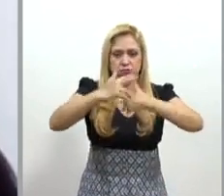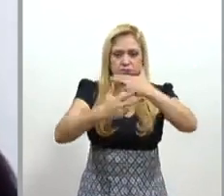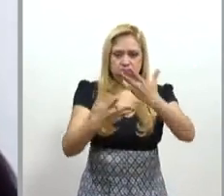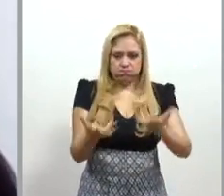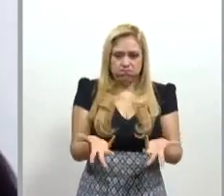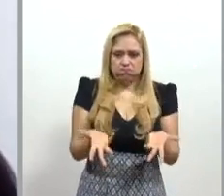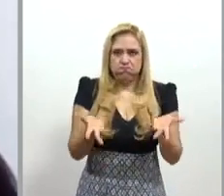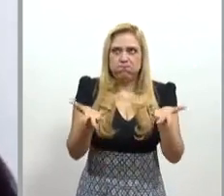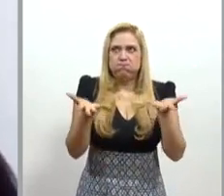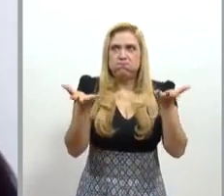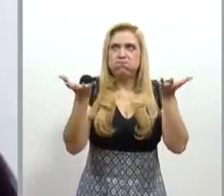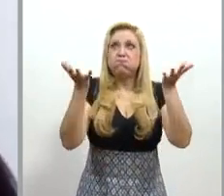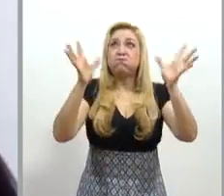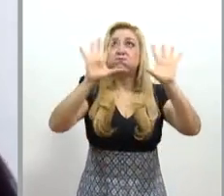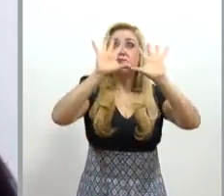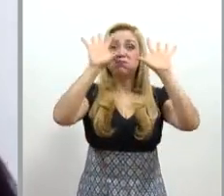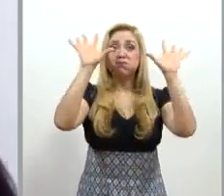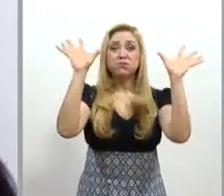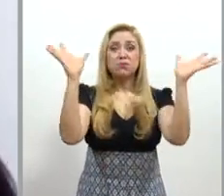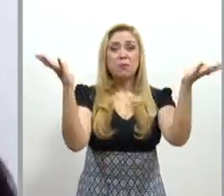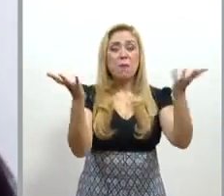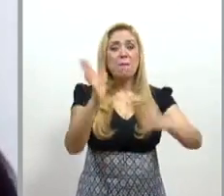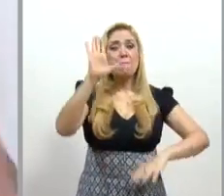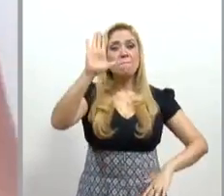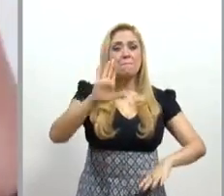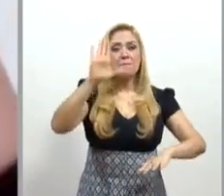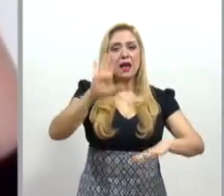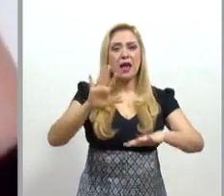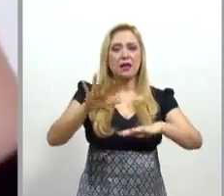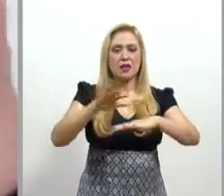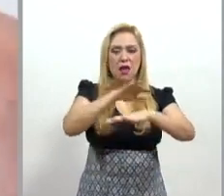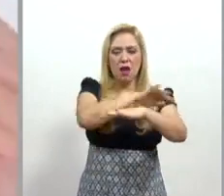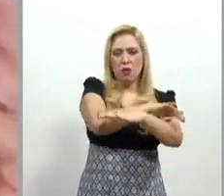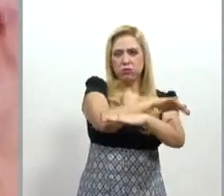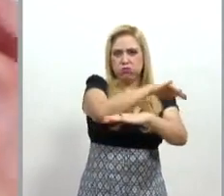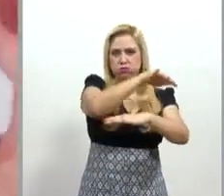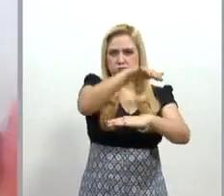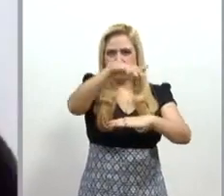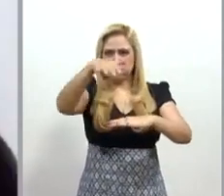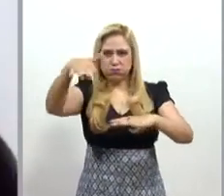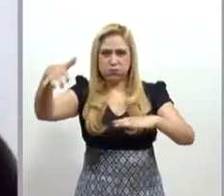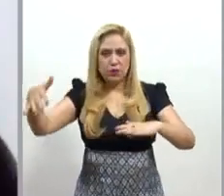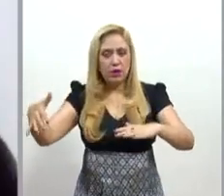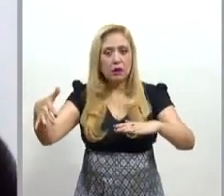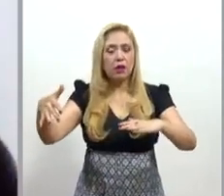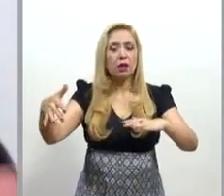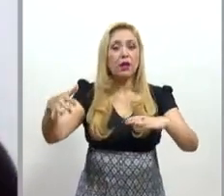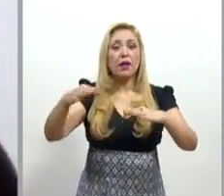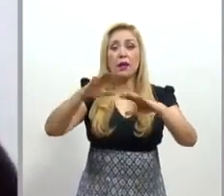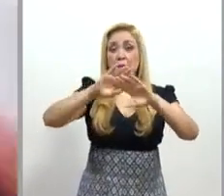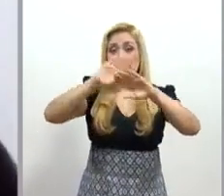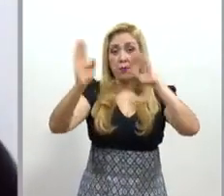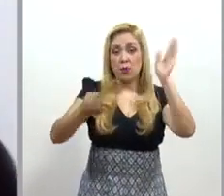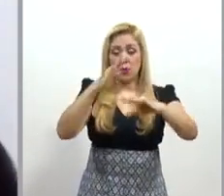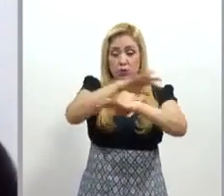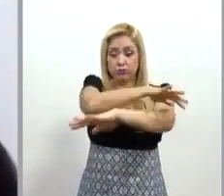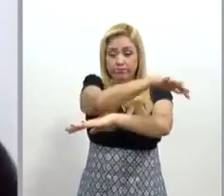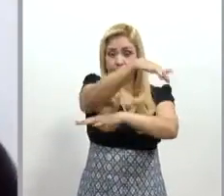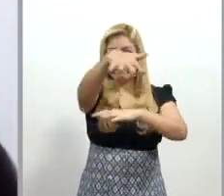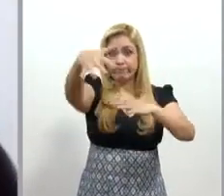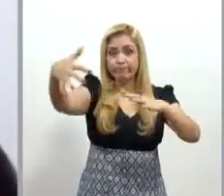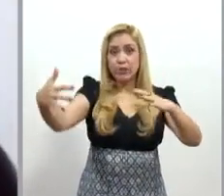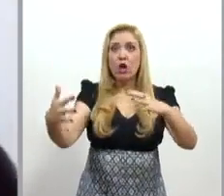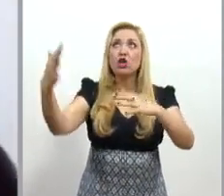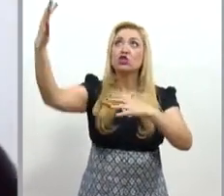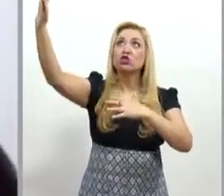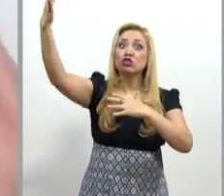una especie o actúan como una especie de manta, como una especie de teja que envuelve a la Tierra, que atrapan el calor